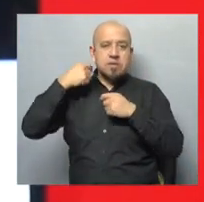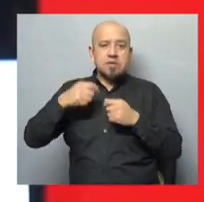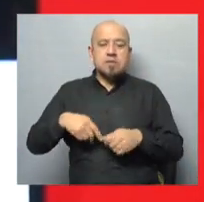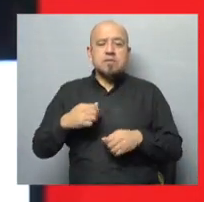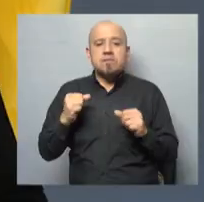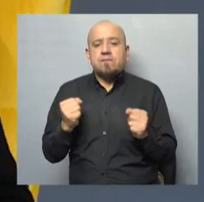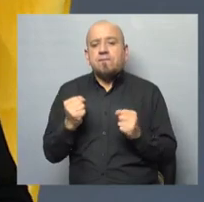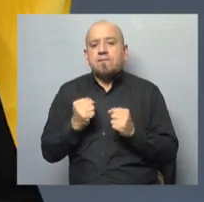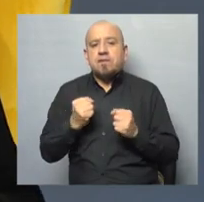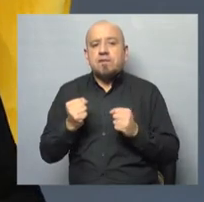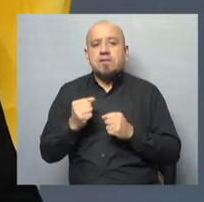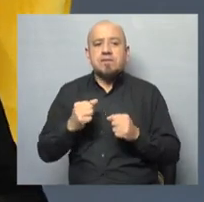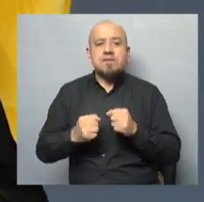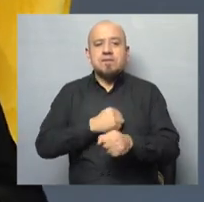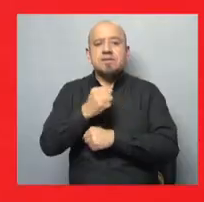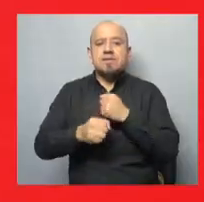morirse